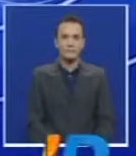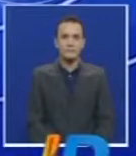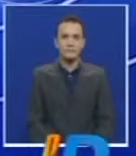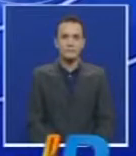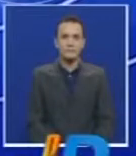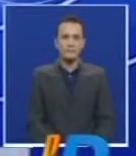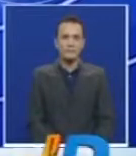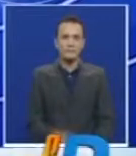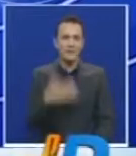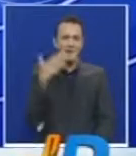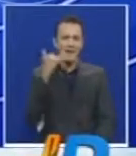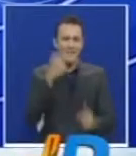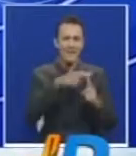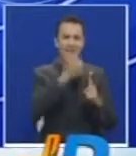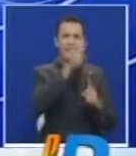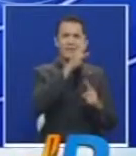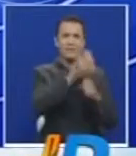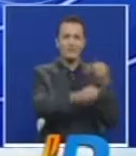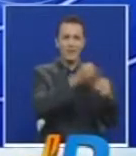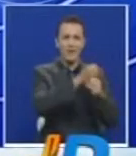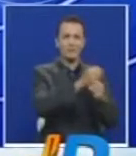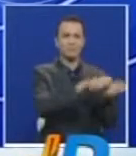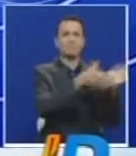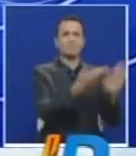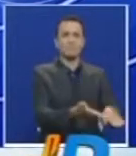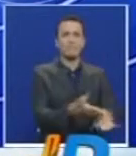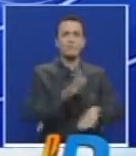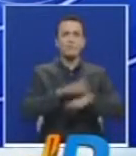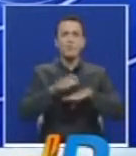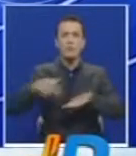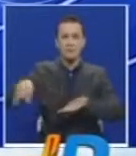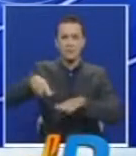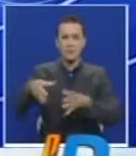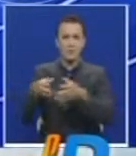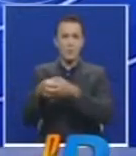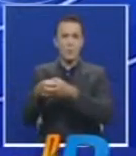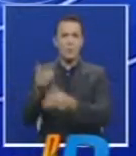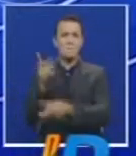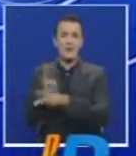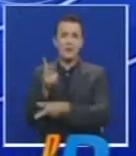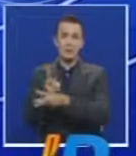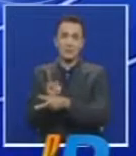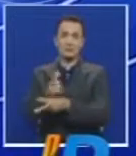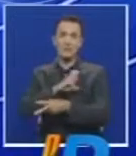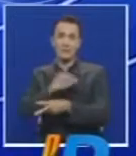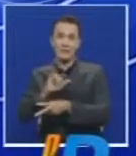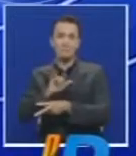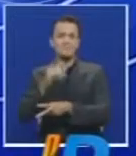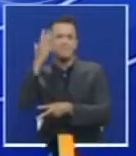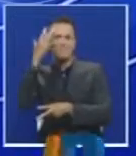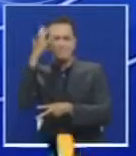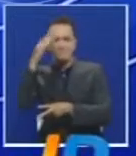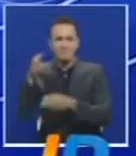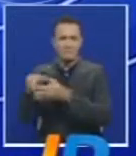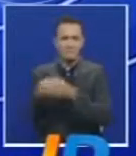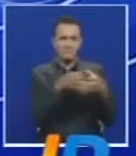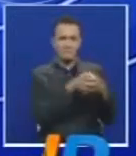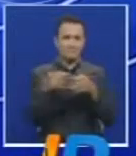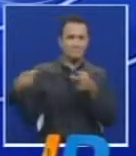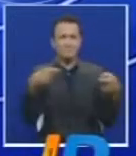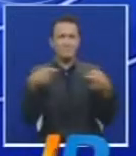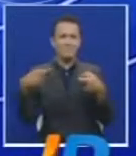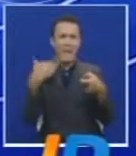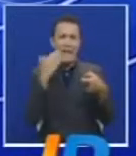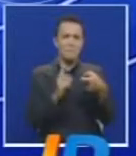Una menor de 14 años se convirtió en la nueva víctima de las pandillas juveniles que operan en el oriente de Cali al quedar en medio de un enfrentamiento entre dos